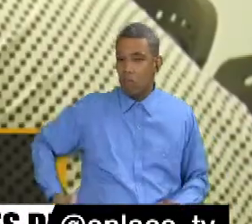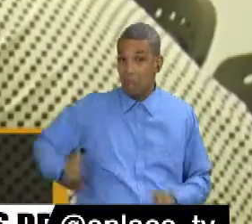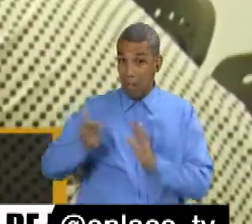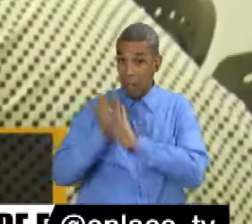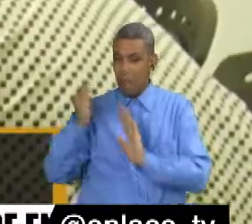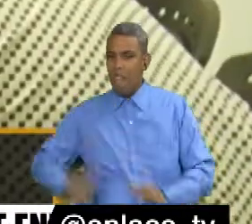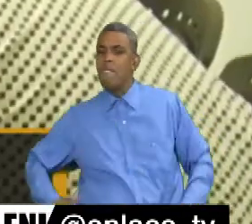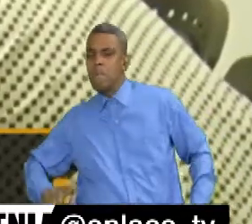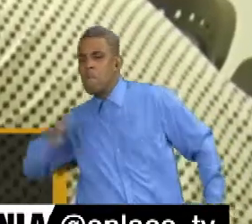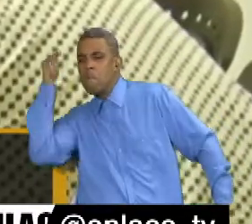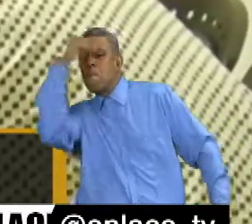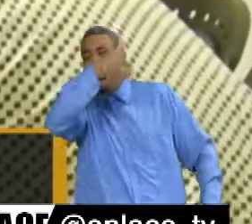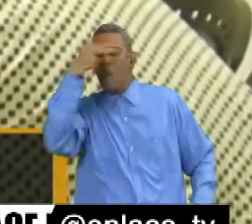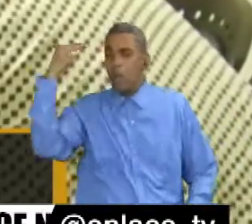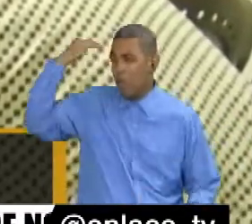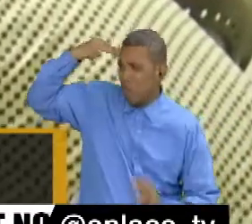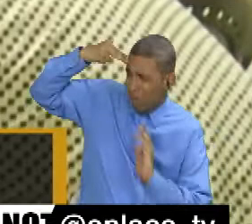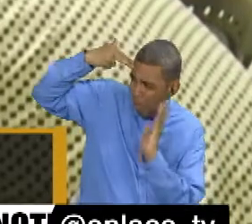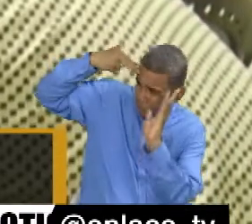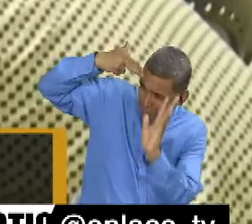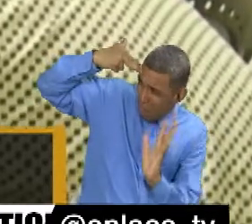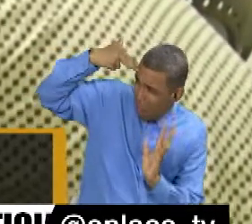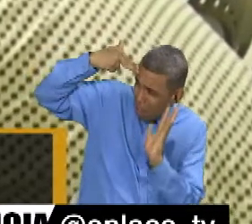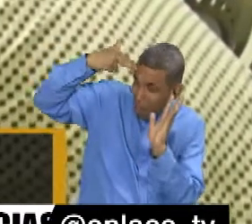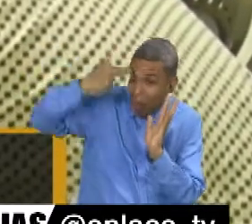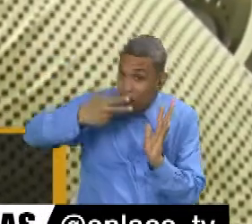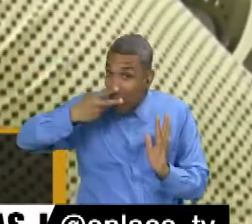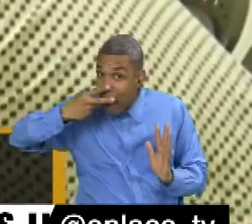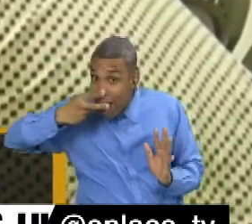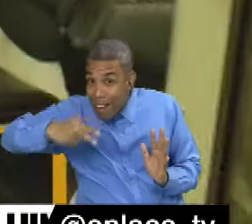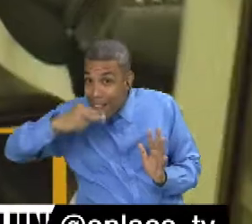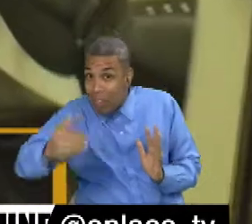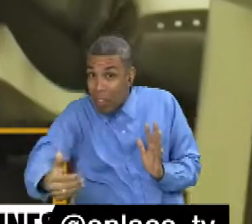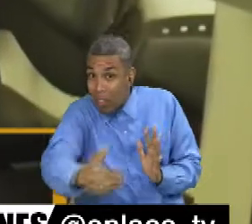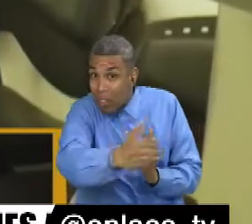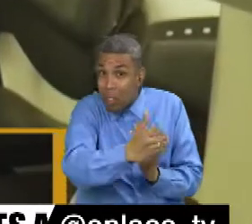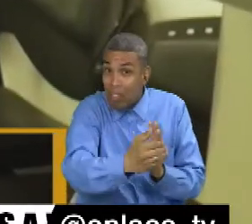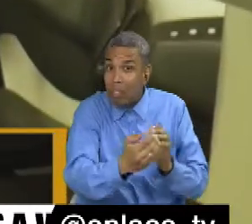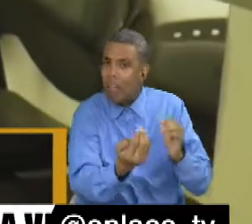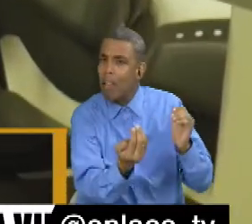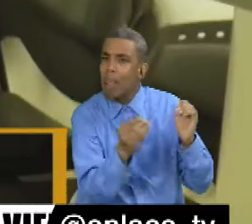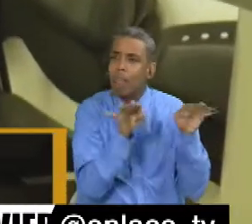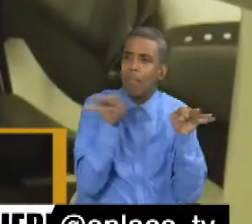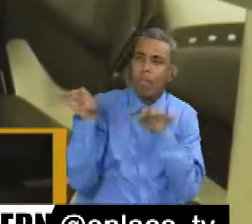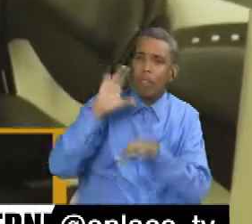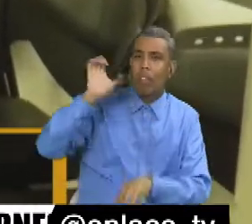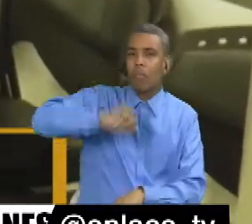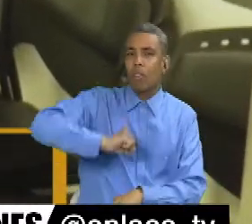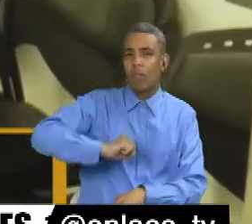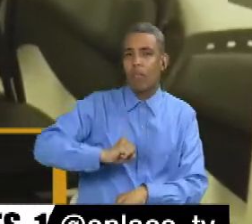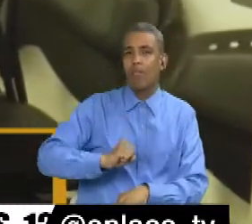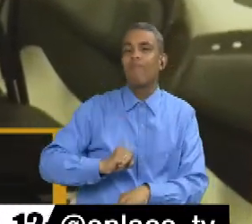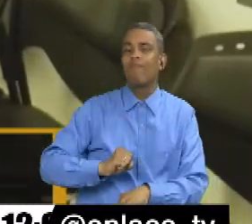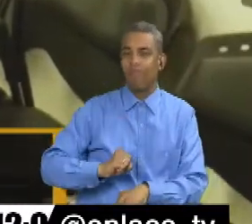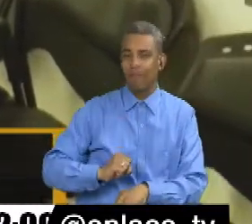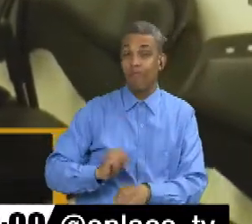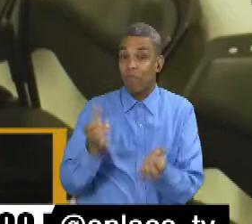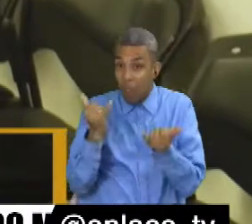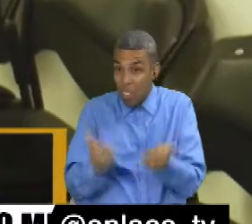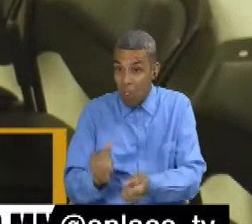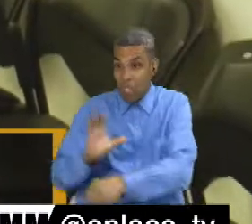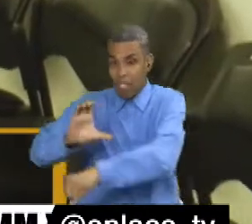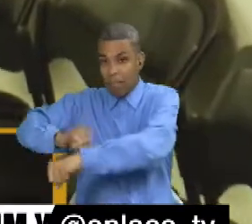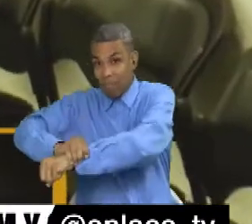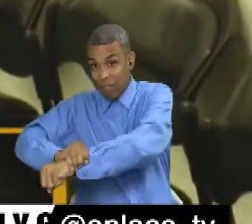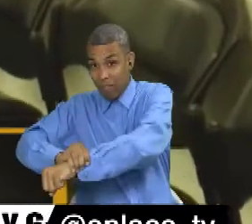a la cabeza de la víctima delante de sus tres hijos menores de edad. El detenido ahora tendrá que enfrentar cargos por los